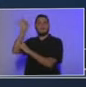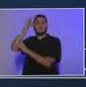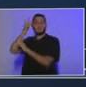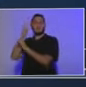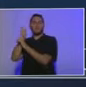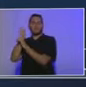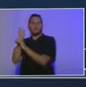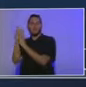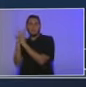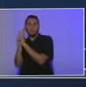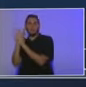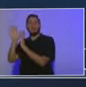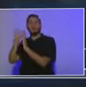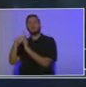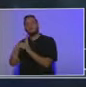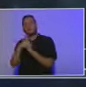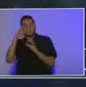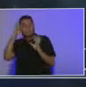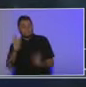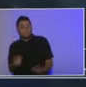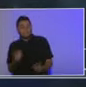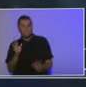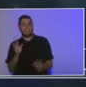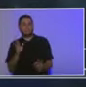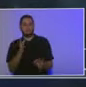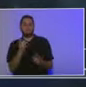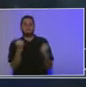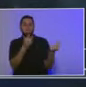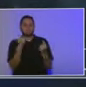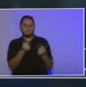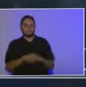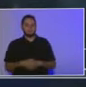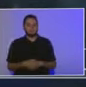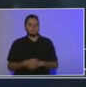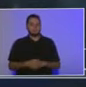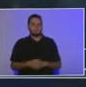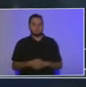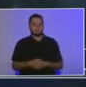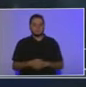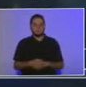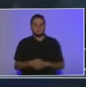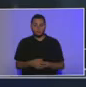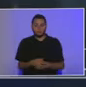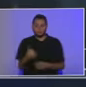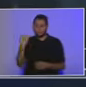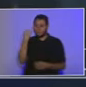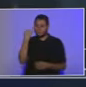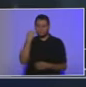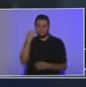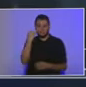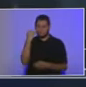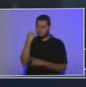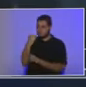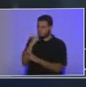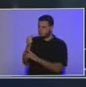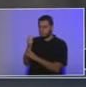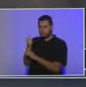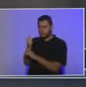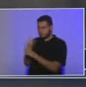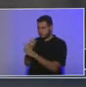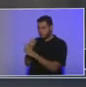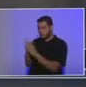continúa con el caso. Pero ¿y qué pasa con los otros? Pero si no se los radican al Cano, no se los pueden radicar a ninguno de los otros que estaban en la gallera. Bueno, que depende.